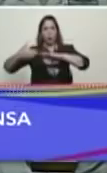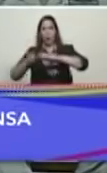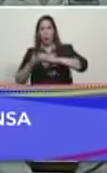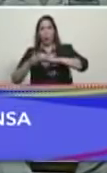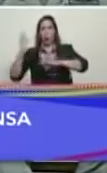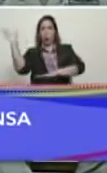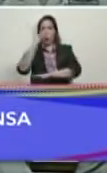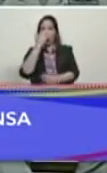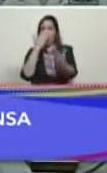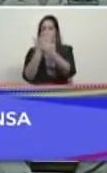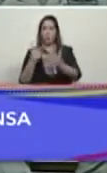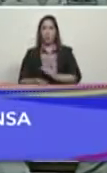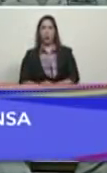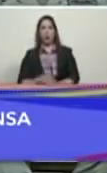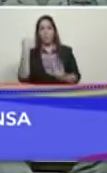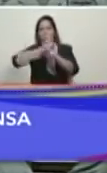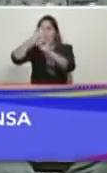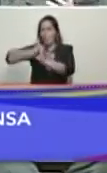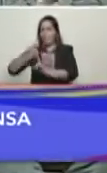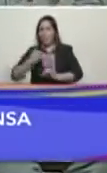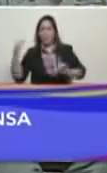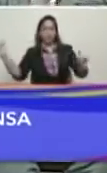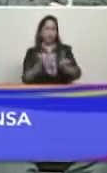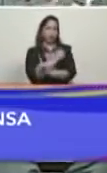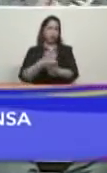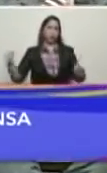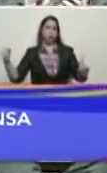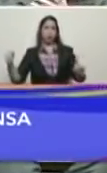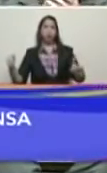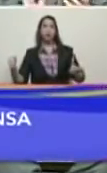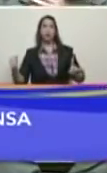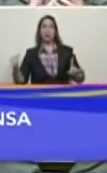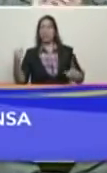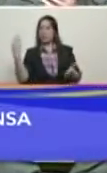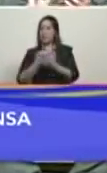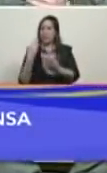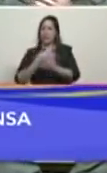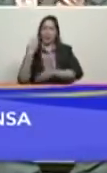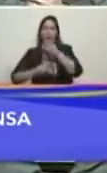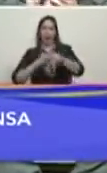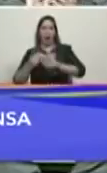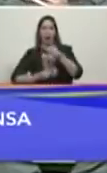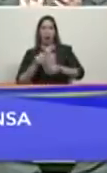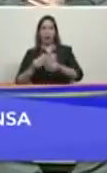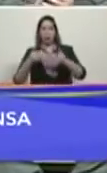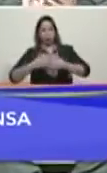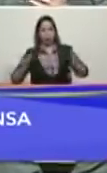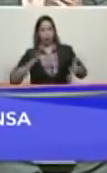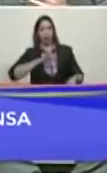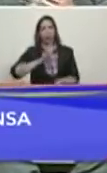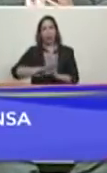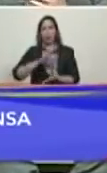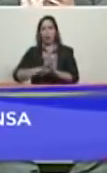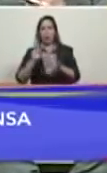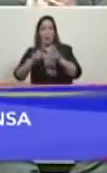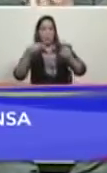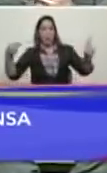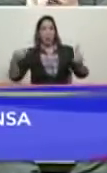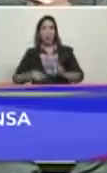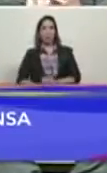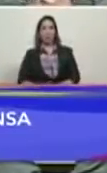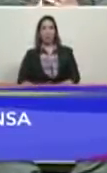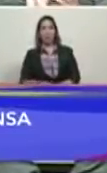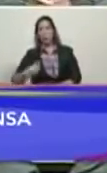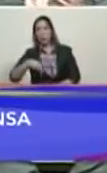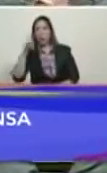Colombia y combatir la violencia y el delito que nos viene de allá y garantizar la tranquilidad, la paz de